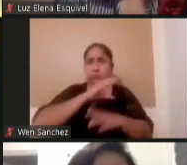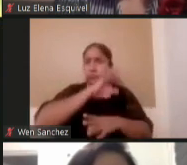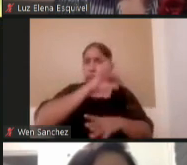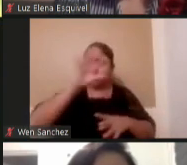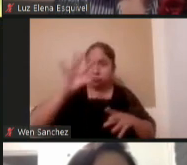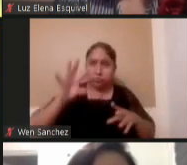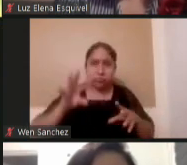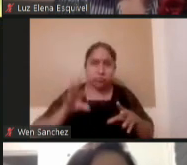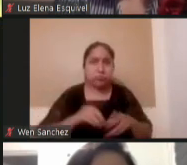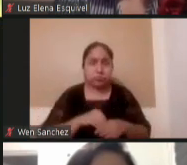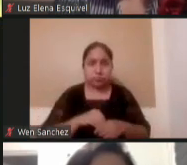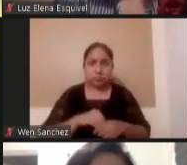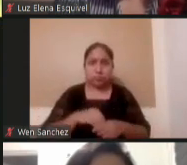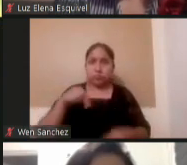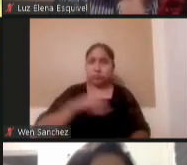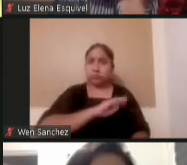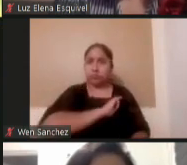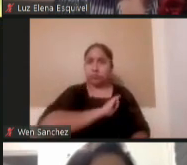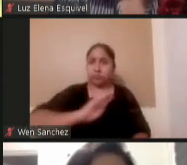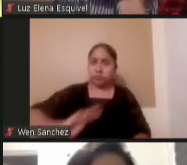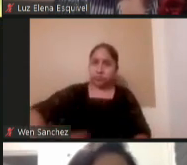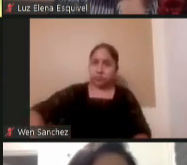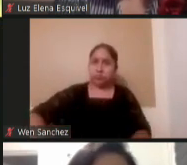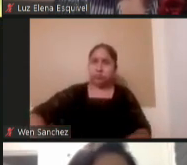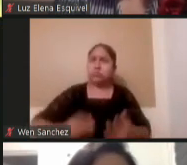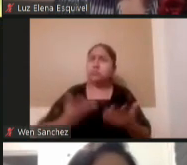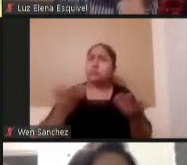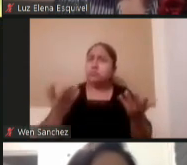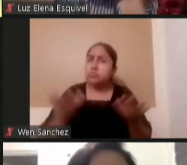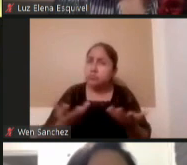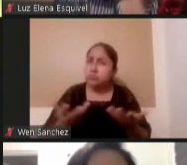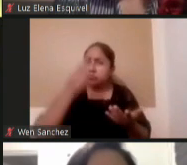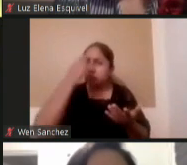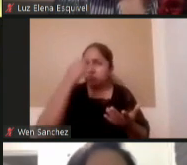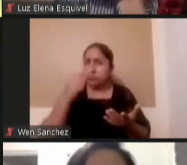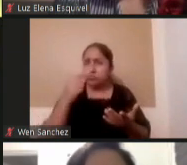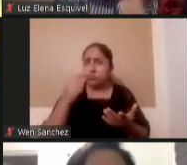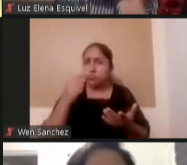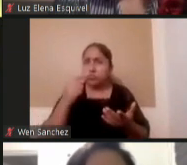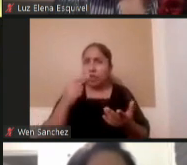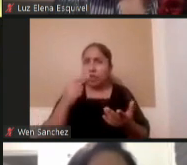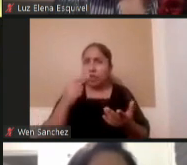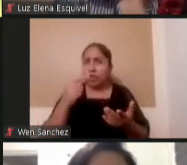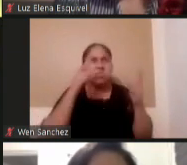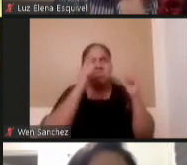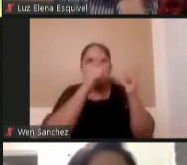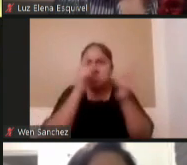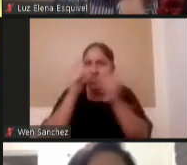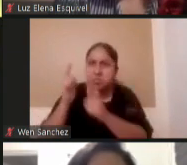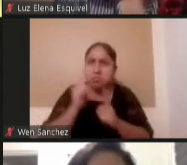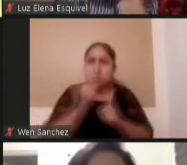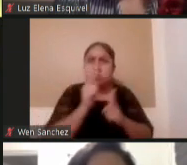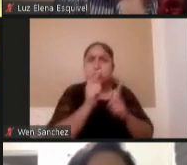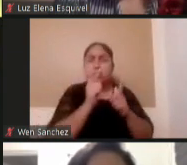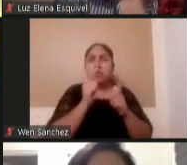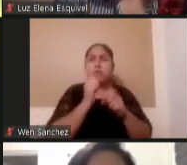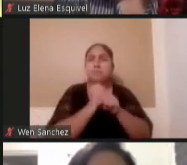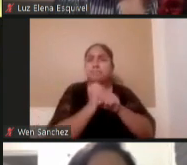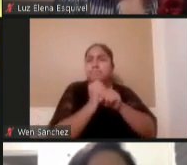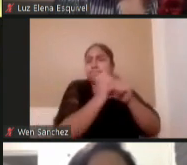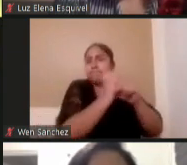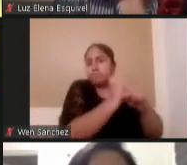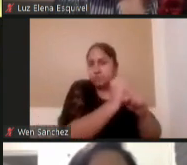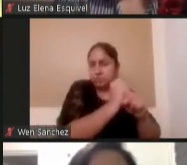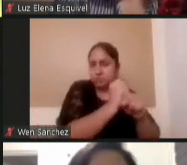municipio estamos implementando en materia de seguridad, con los motivos y razones